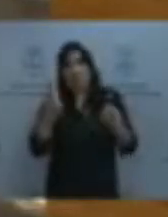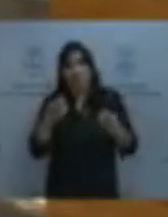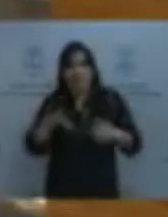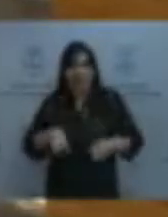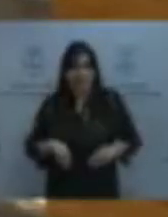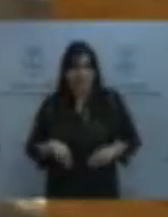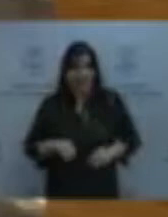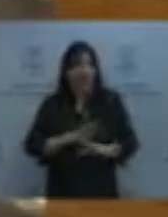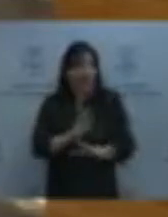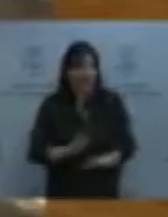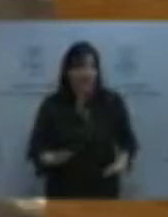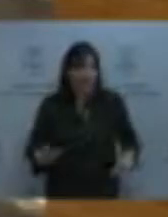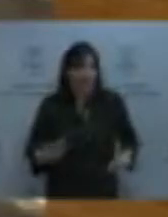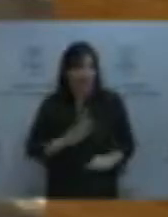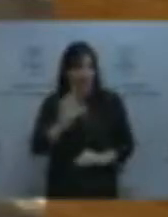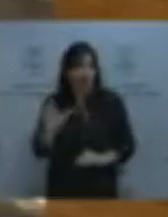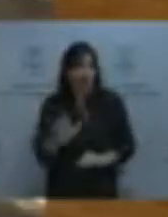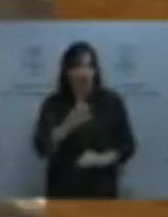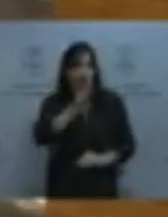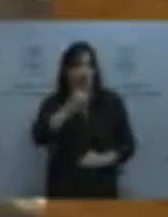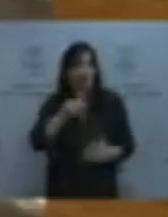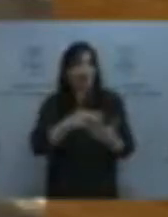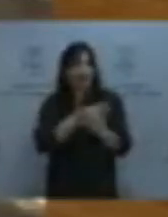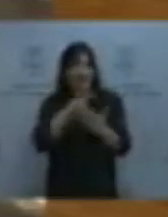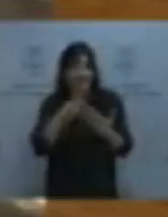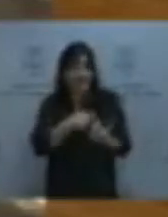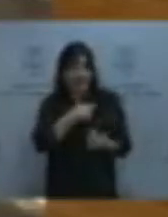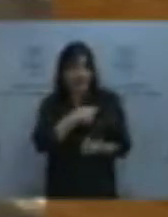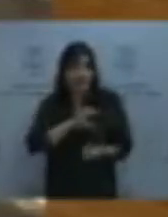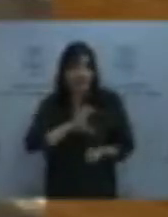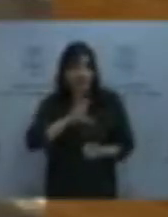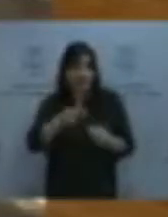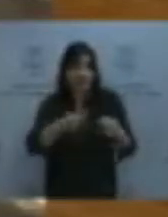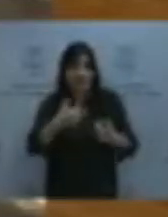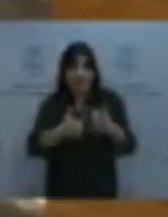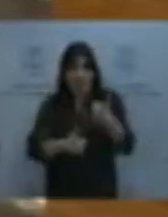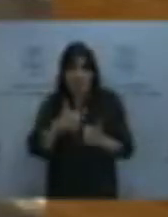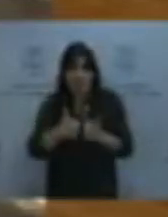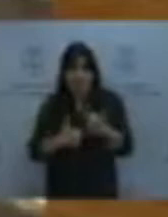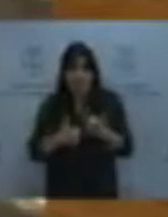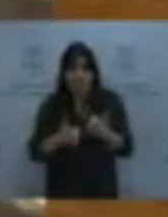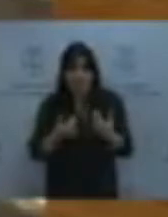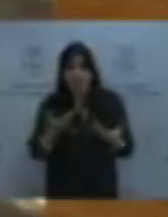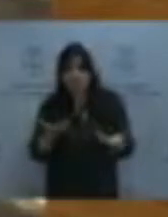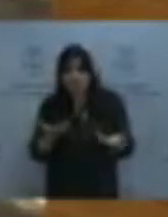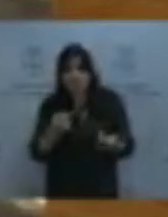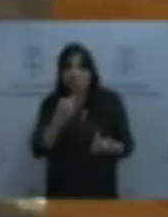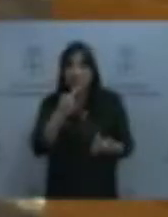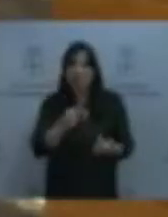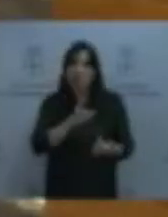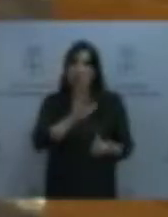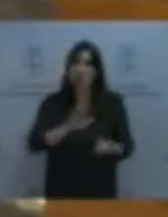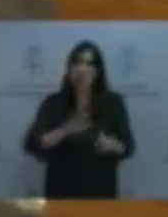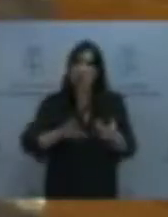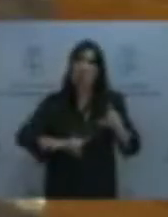del 2017, la Comisión Nacional de los Mercados y la Competencia entendió que se trataba de un conflicto legítimo en el que ambas partes